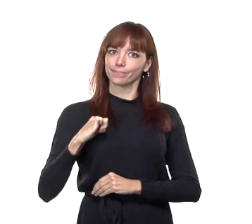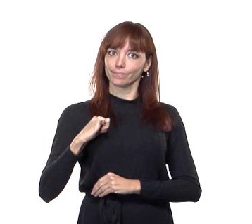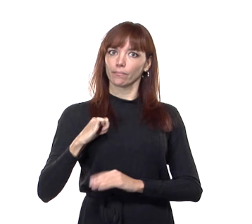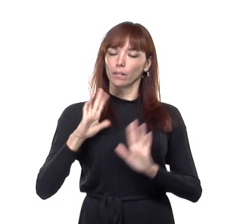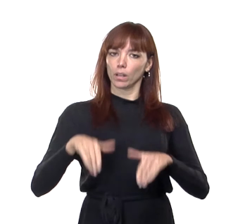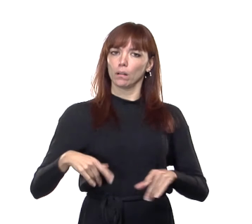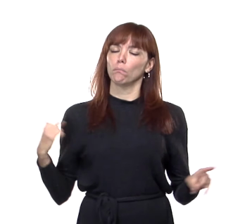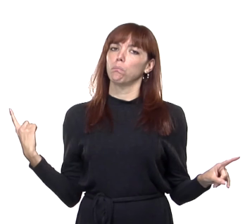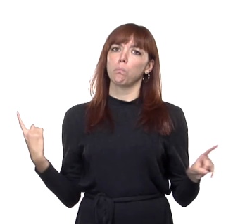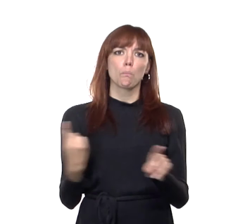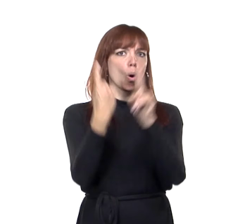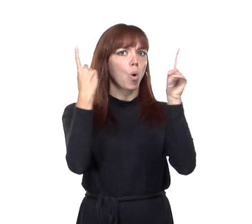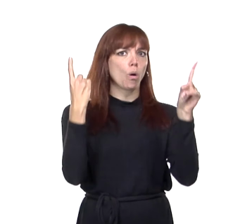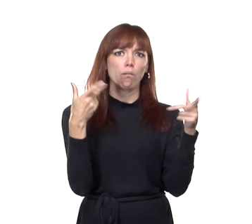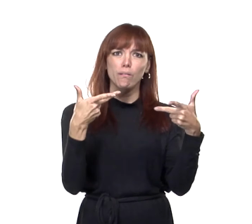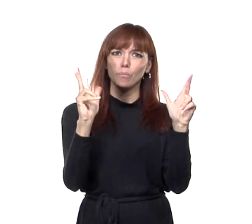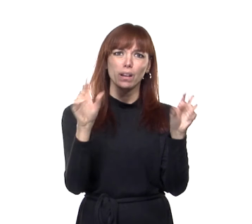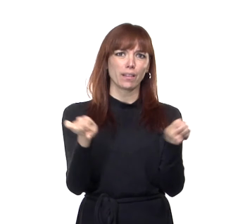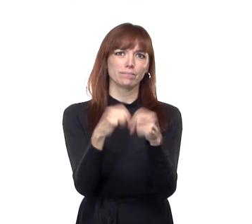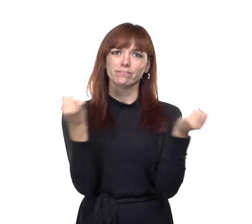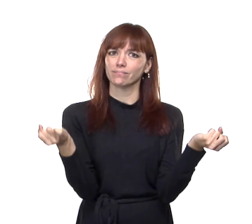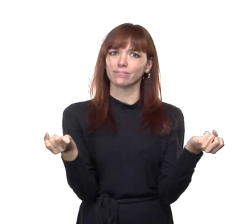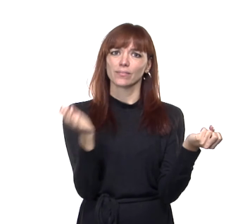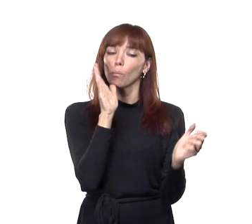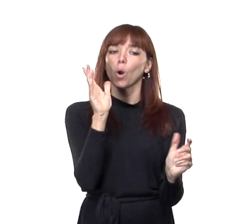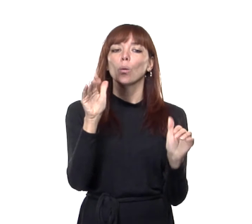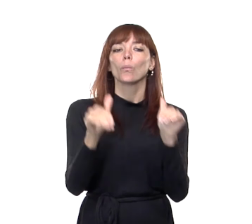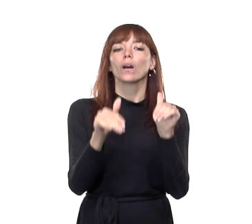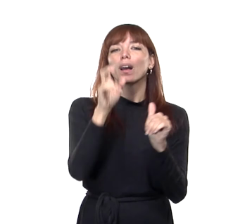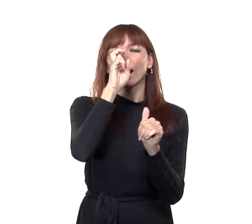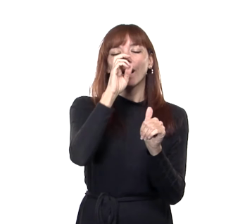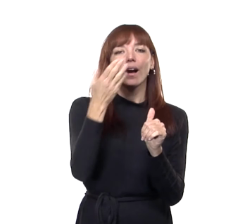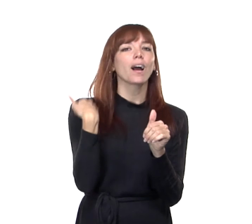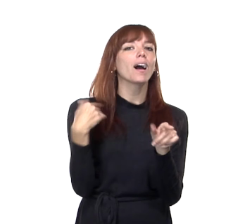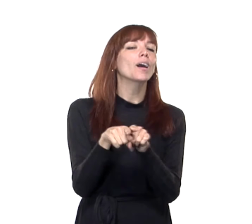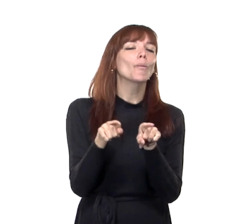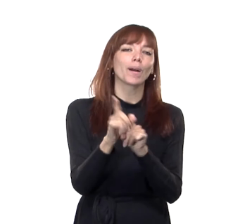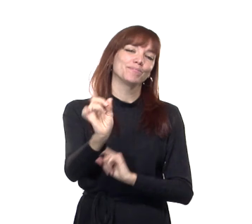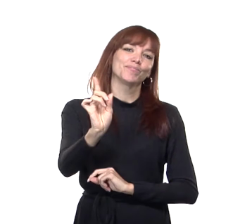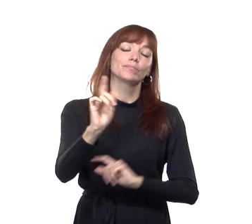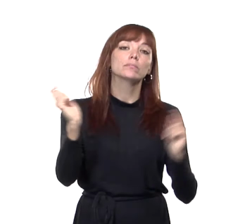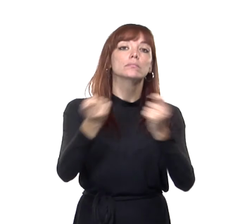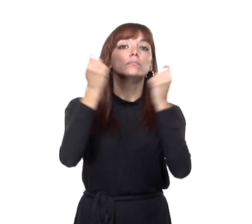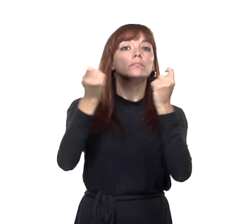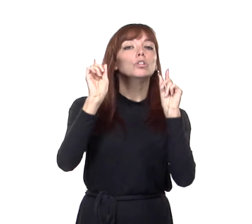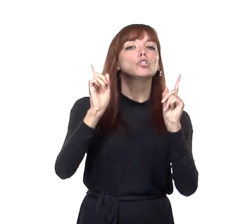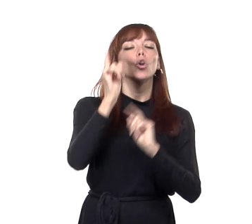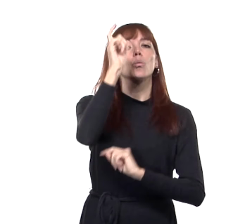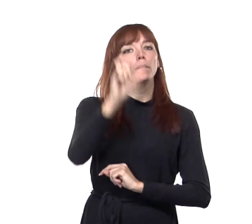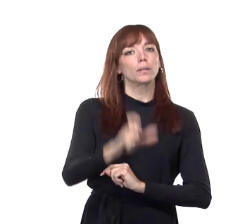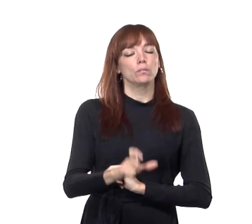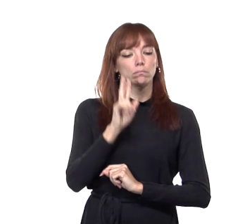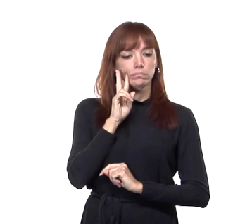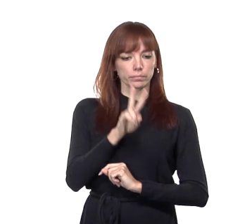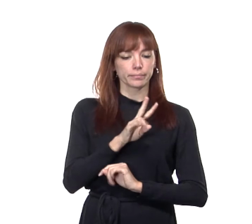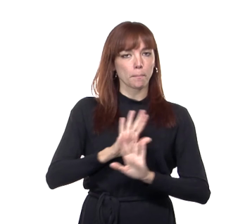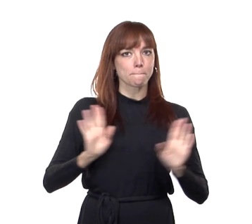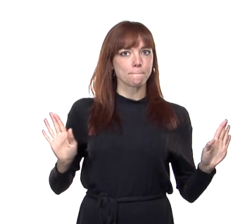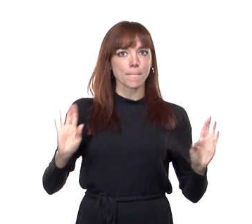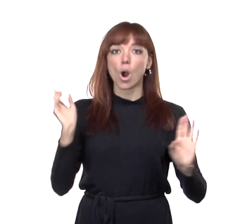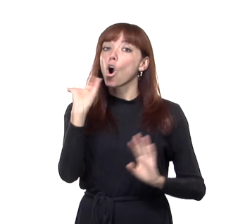un ataque frontal a la democracia porque no es propaganda a la antigua es propaganda que solamente lo ve una persona un grupo muy reducido de